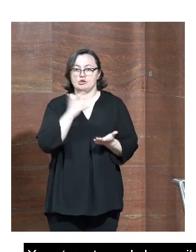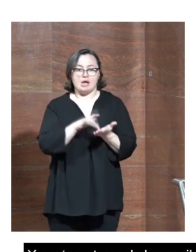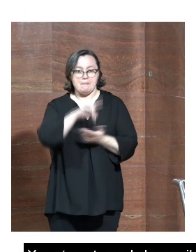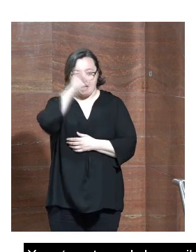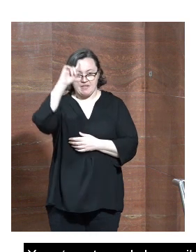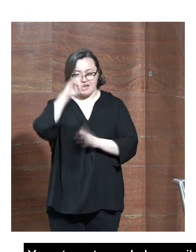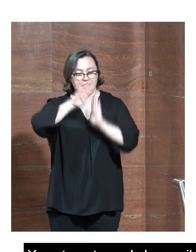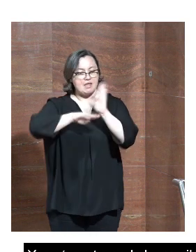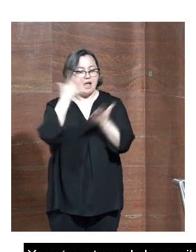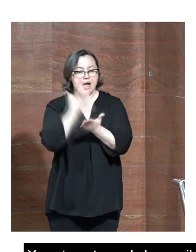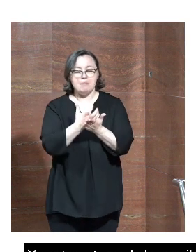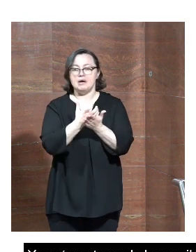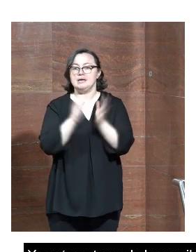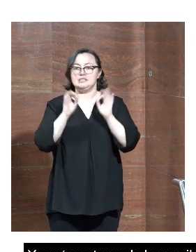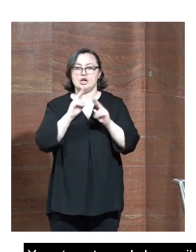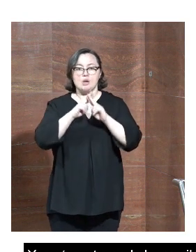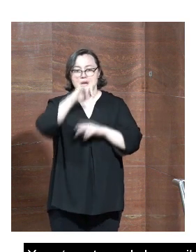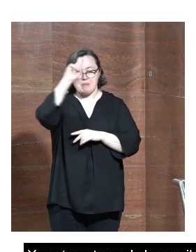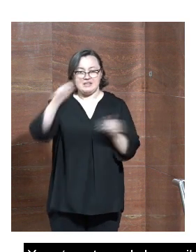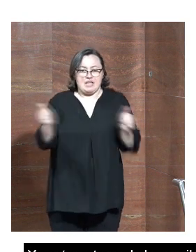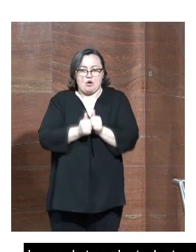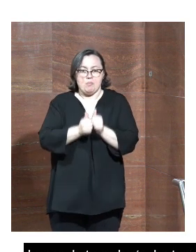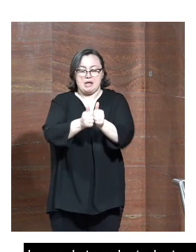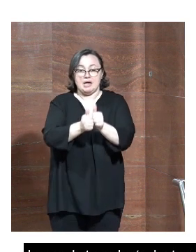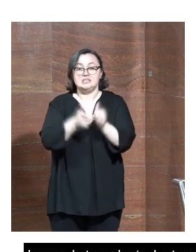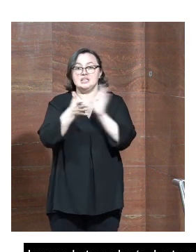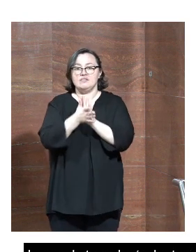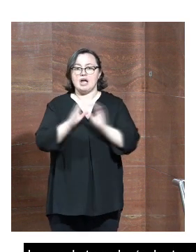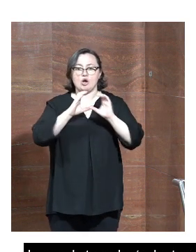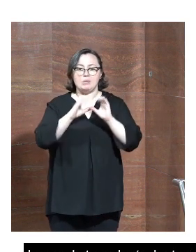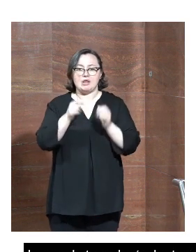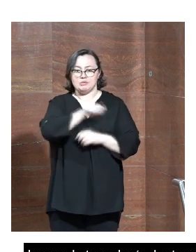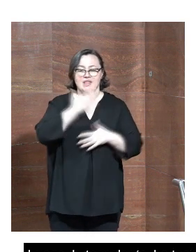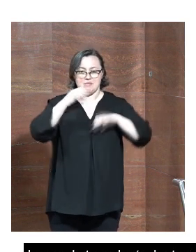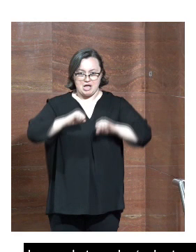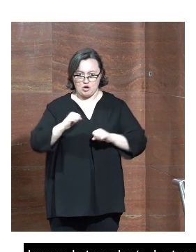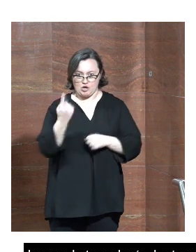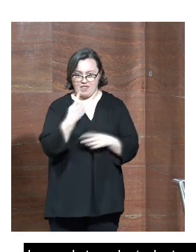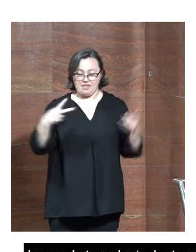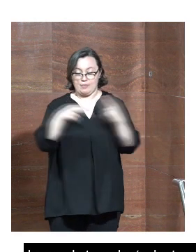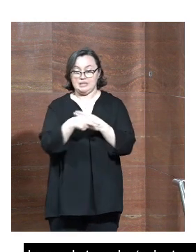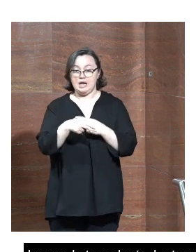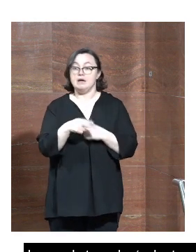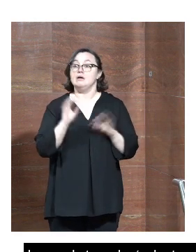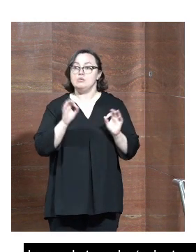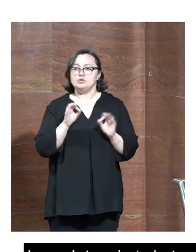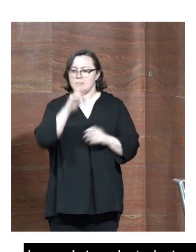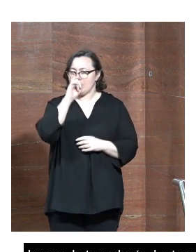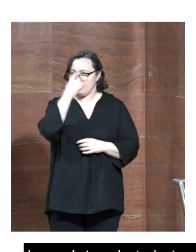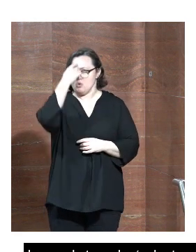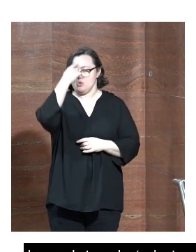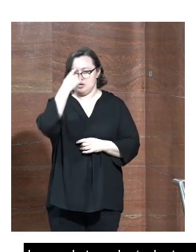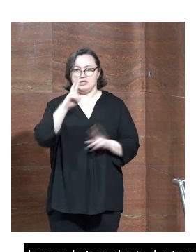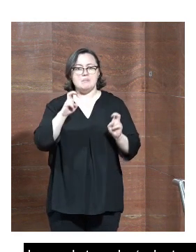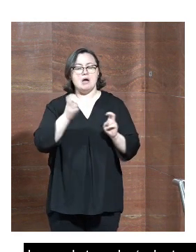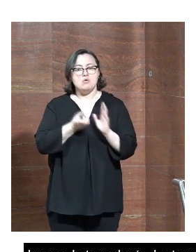hemos hecho una aplicación, una app que se llama Madrid te acompaña, que permite poner en comunicación a los mayores con problemas. Y me acuerdo porque este era el